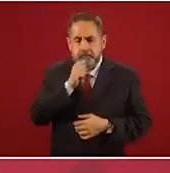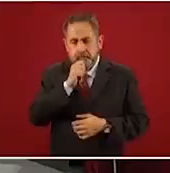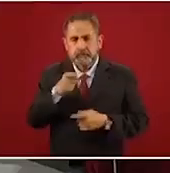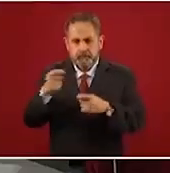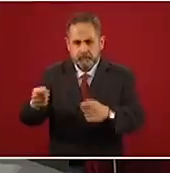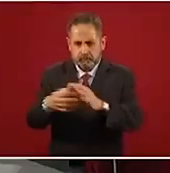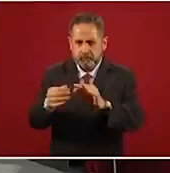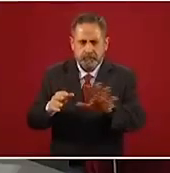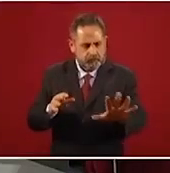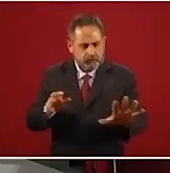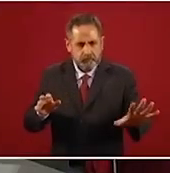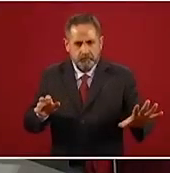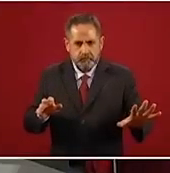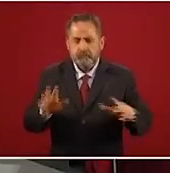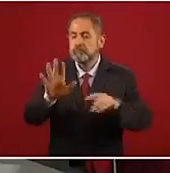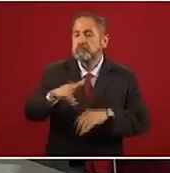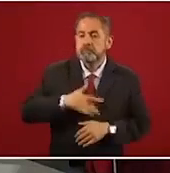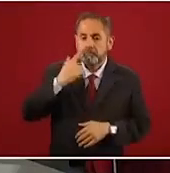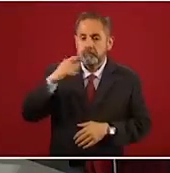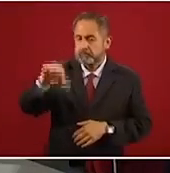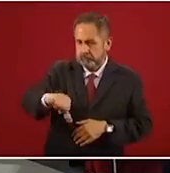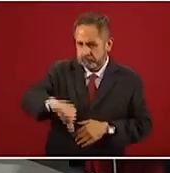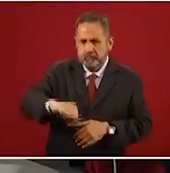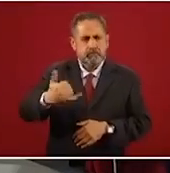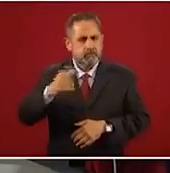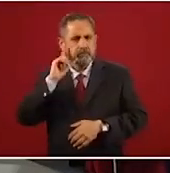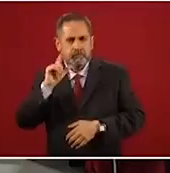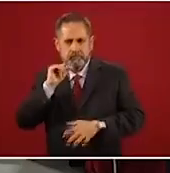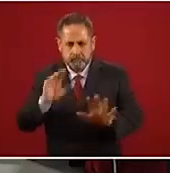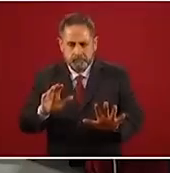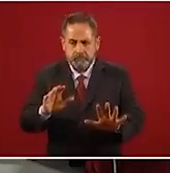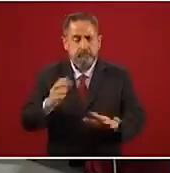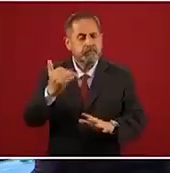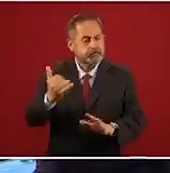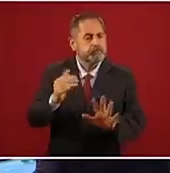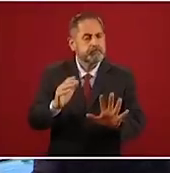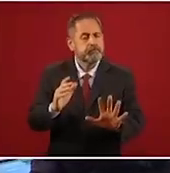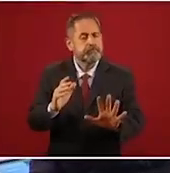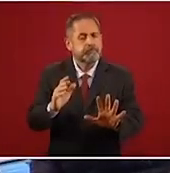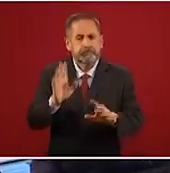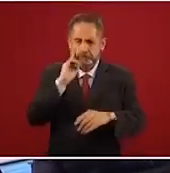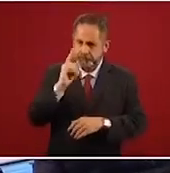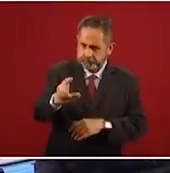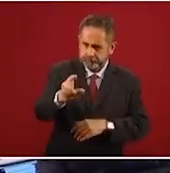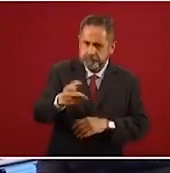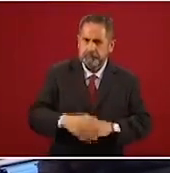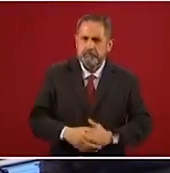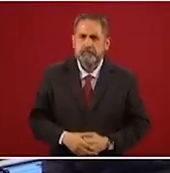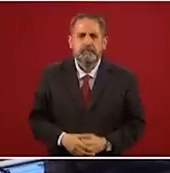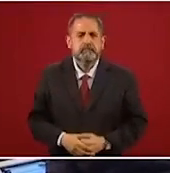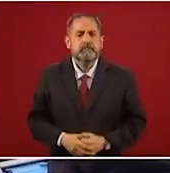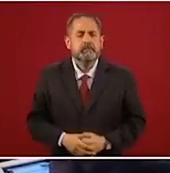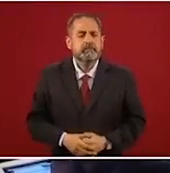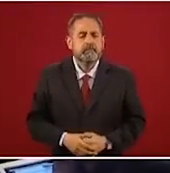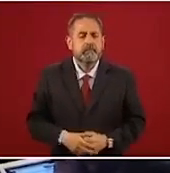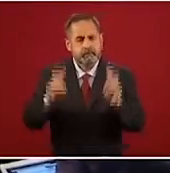señor, sí. Si les parece hoy y mañana. Y a ver. Sobre el tema